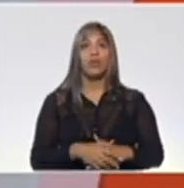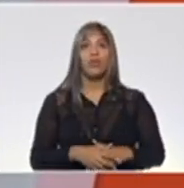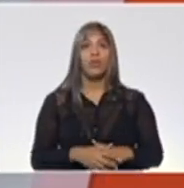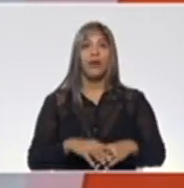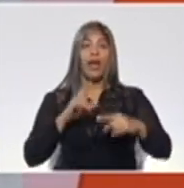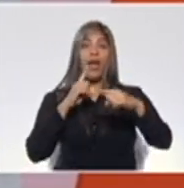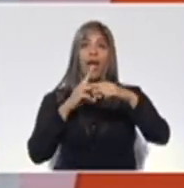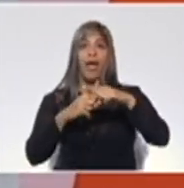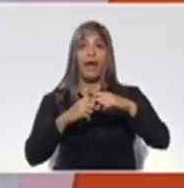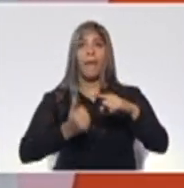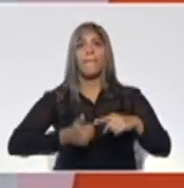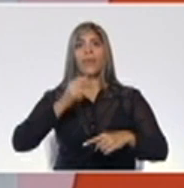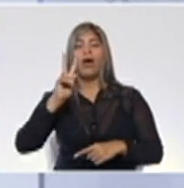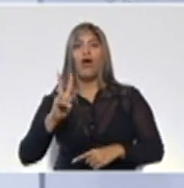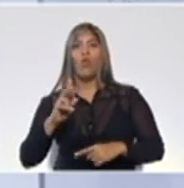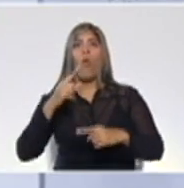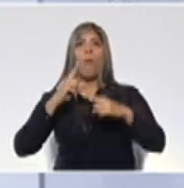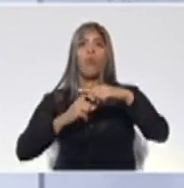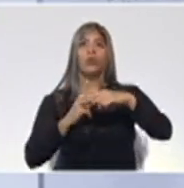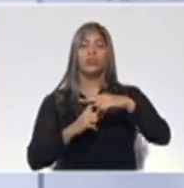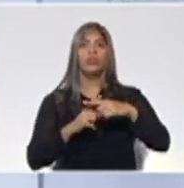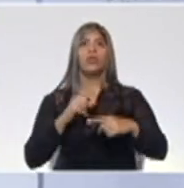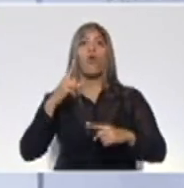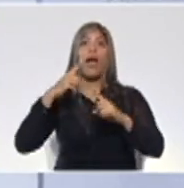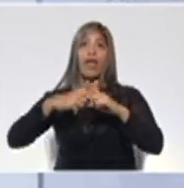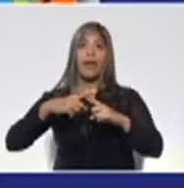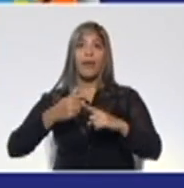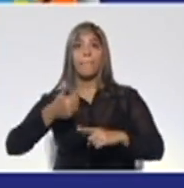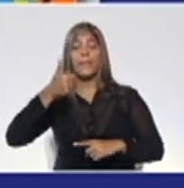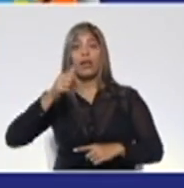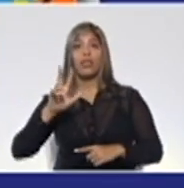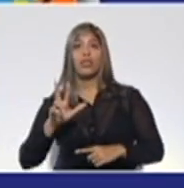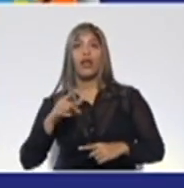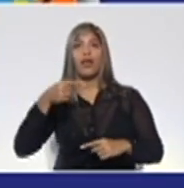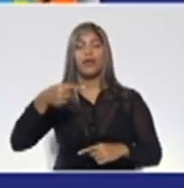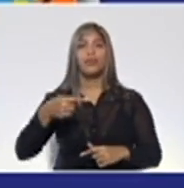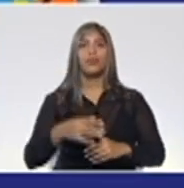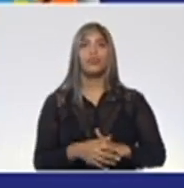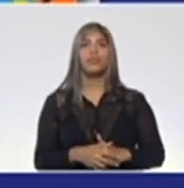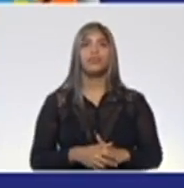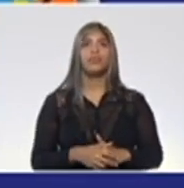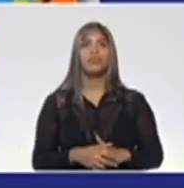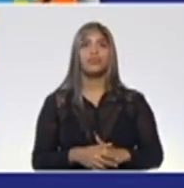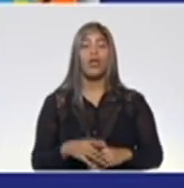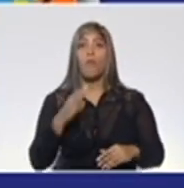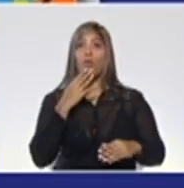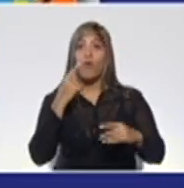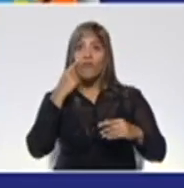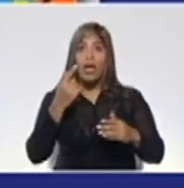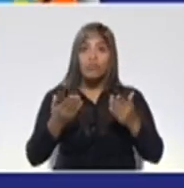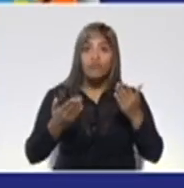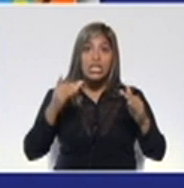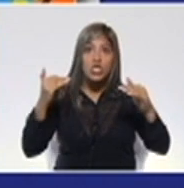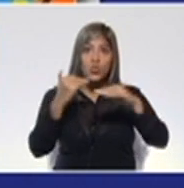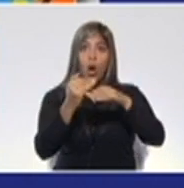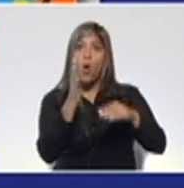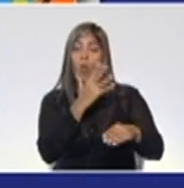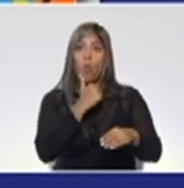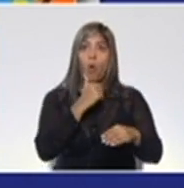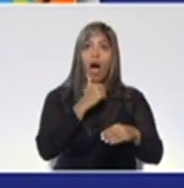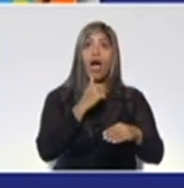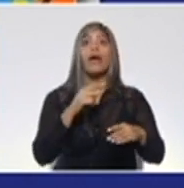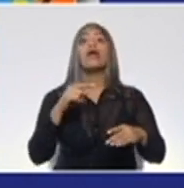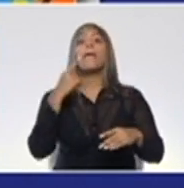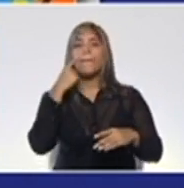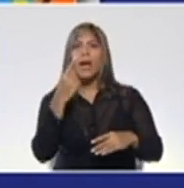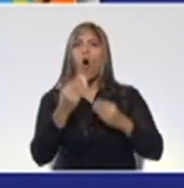x más 2 positivo y x más 3 negativo. Cuando lo expresamos en forma de desigualdad, x más 2 mayor